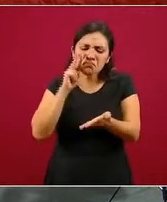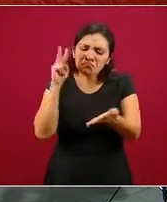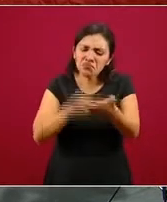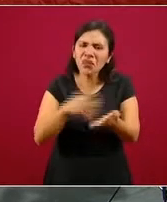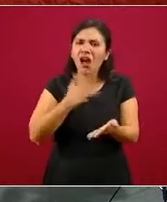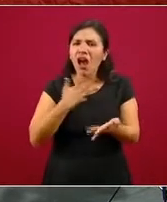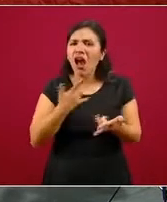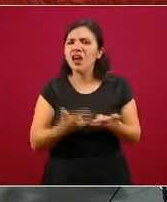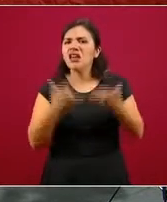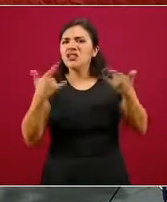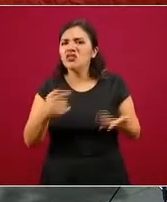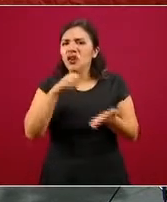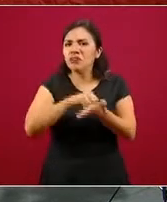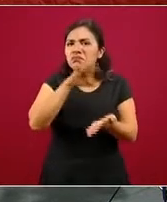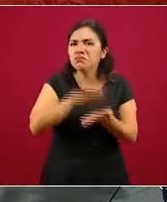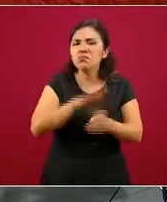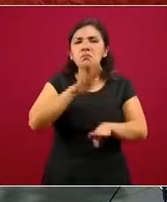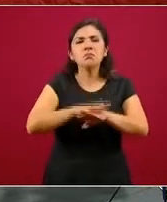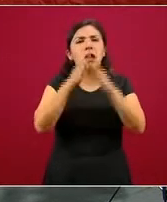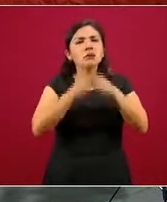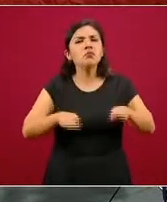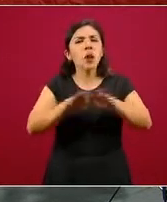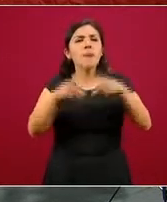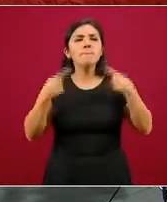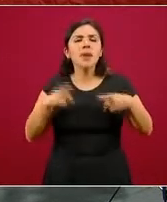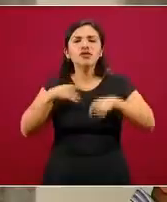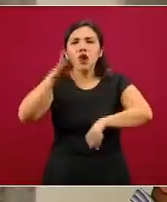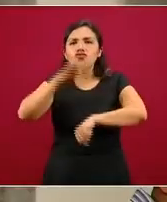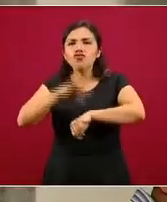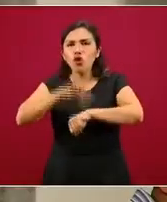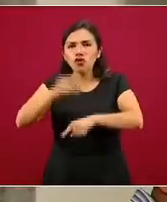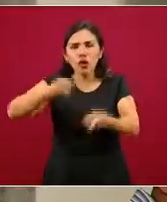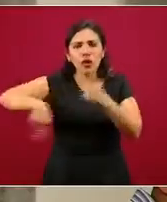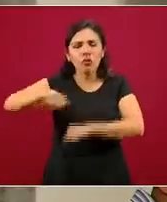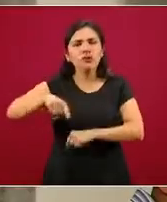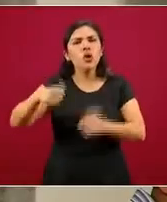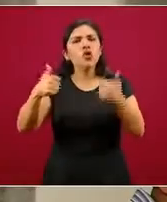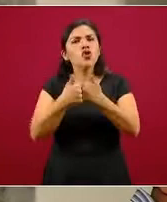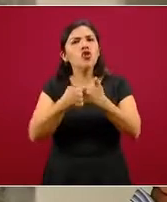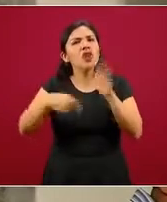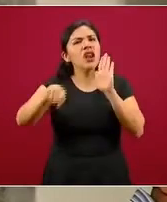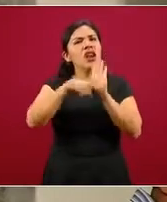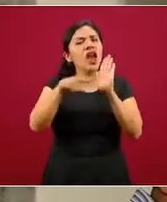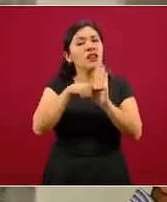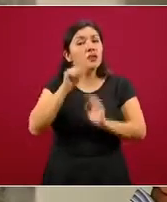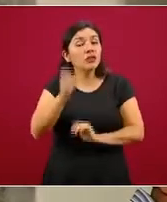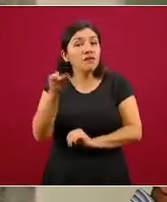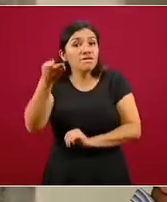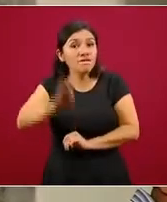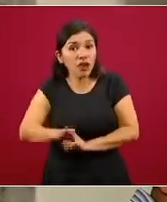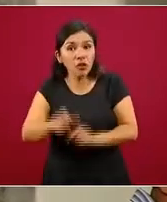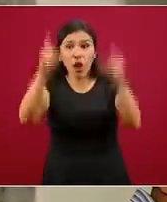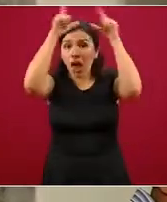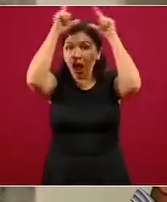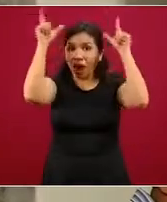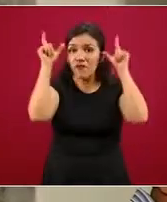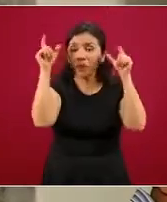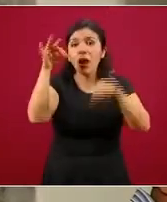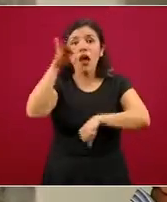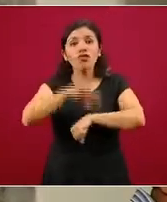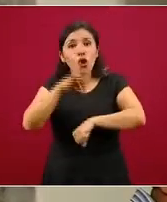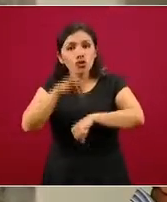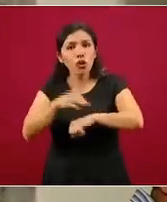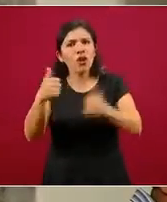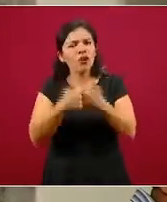historias, en especial de personal médico, con falsos negativos, enfermeras, médicos